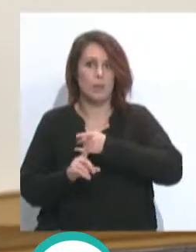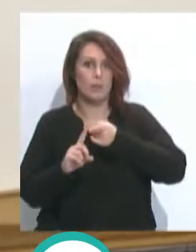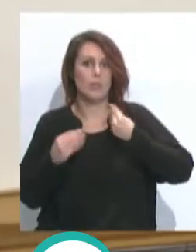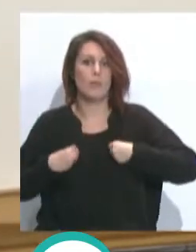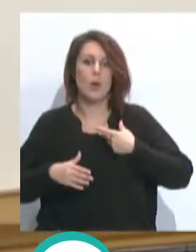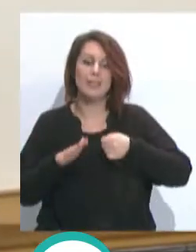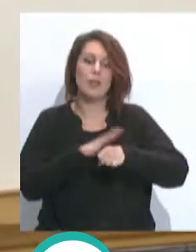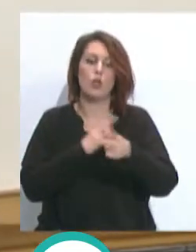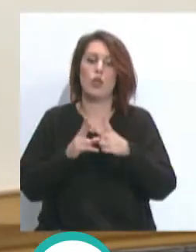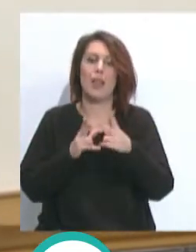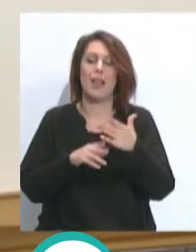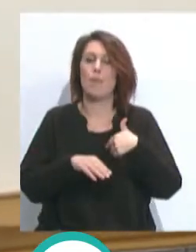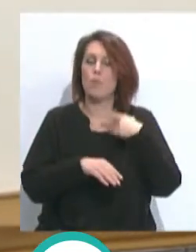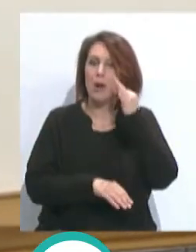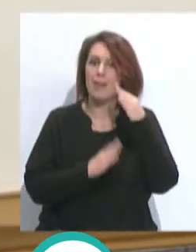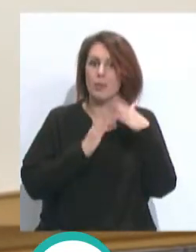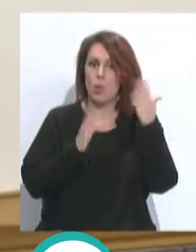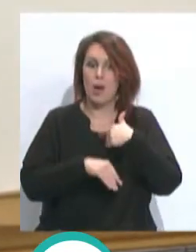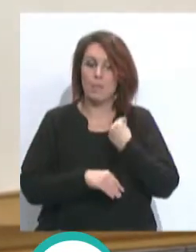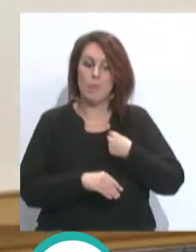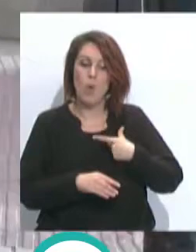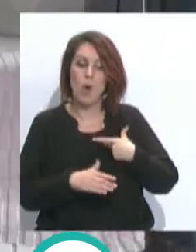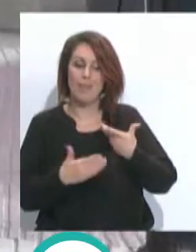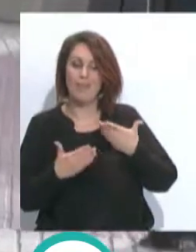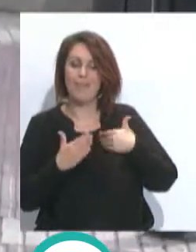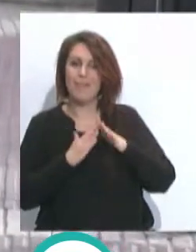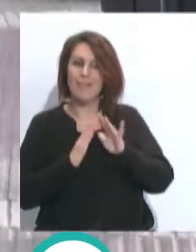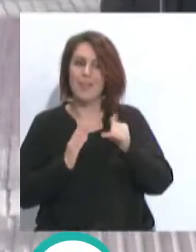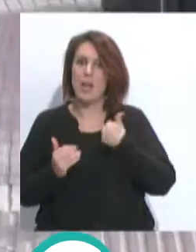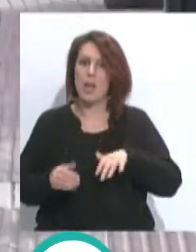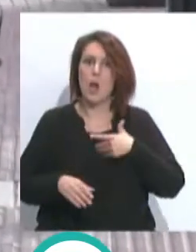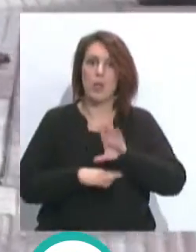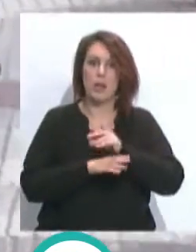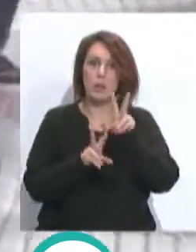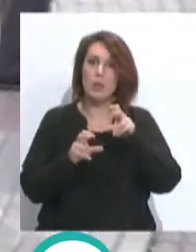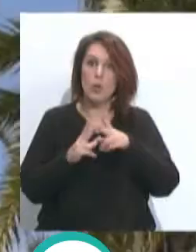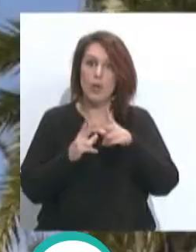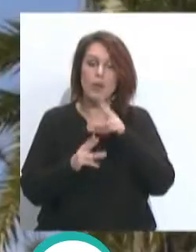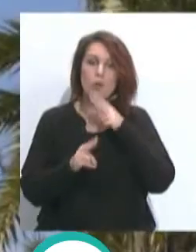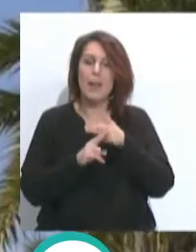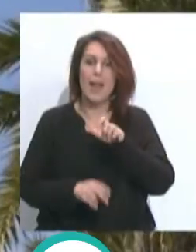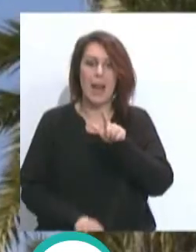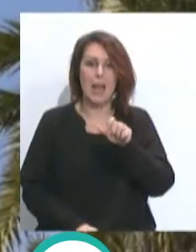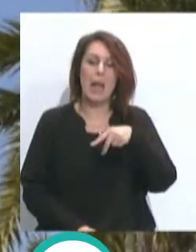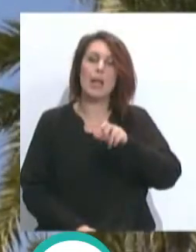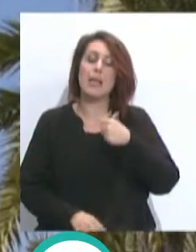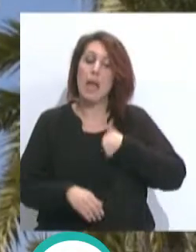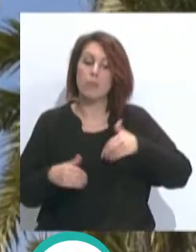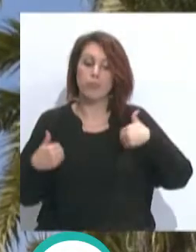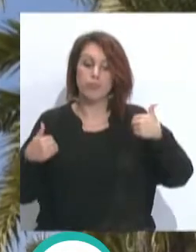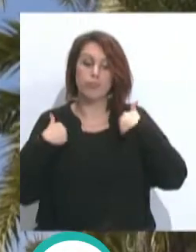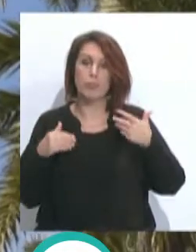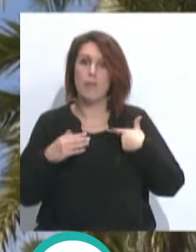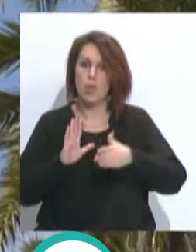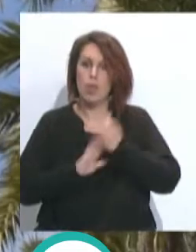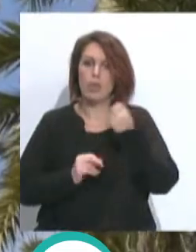social de mujeres sin hogar a través de la vivienda. La concejala de Asuntos Sociales, Elena Fernández, ha mantenido encuentro con las responsables